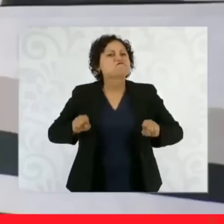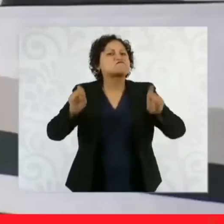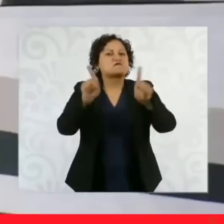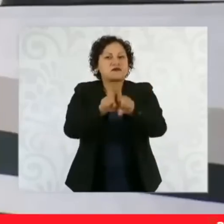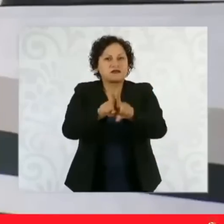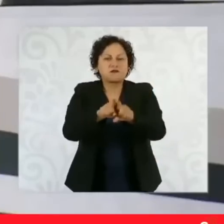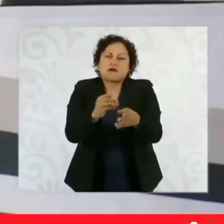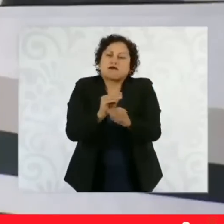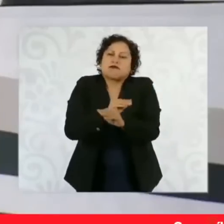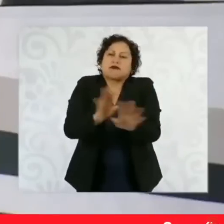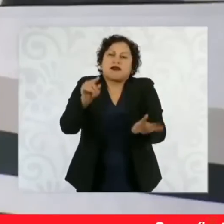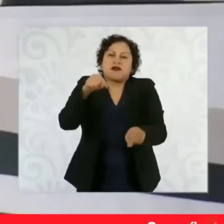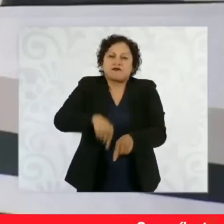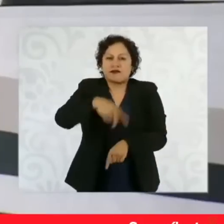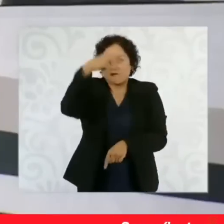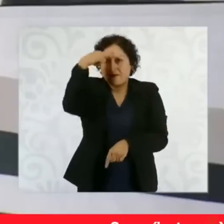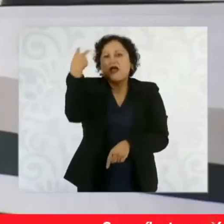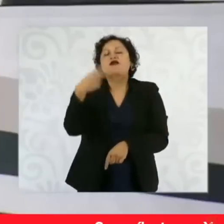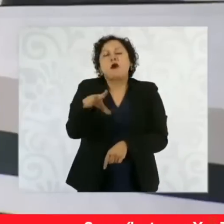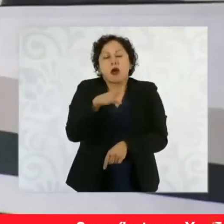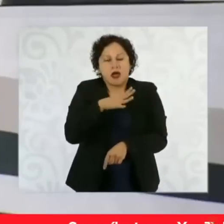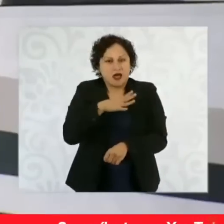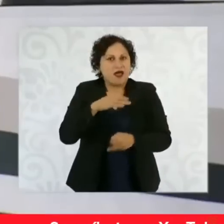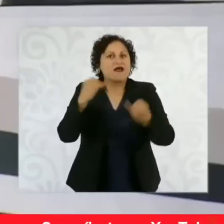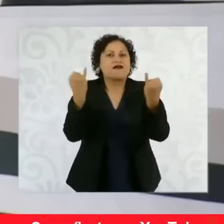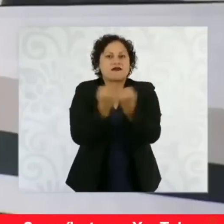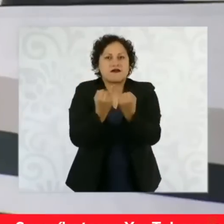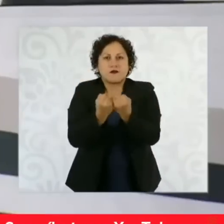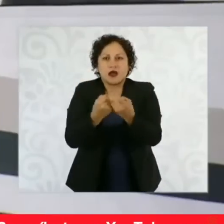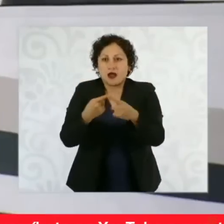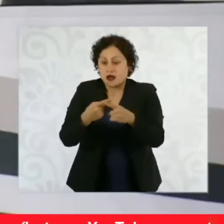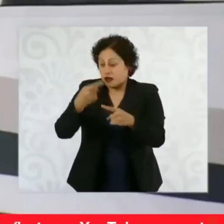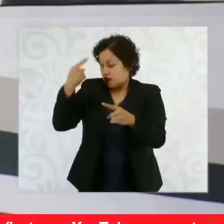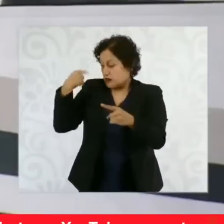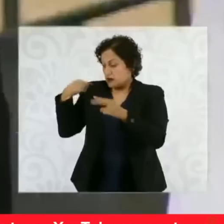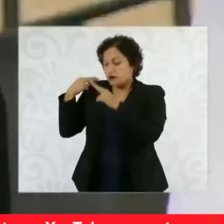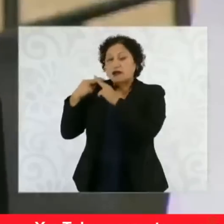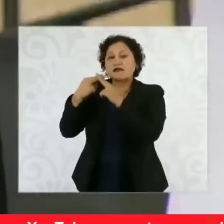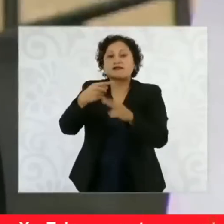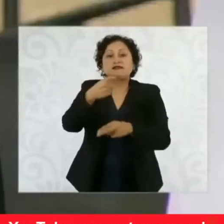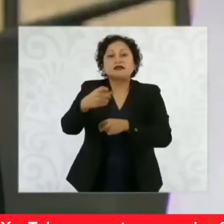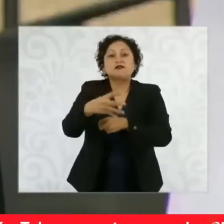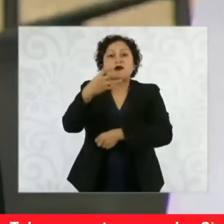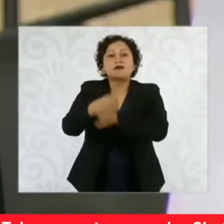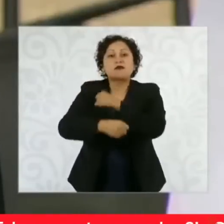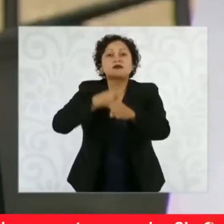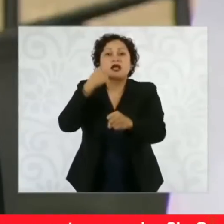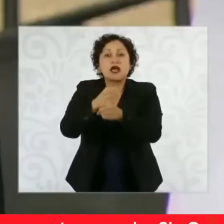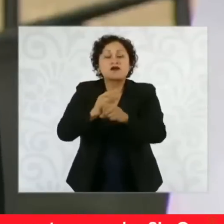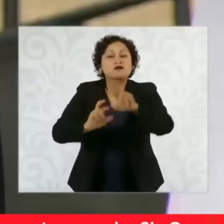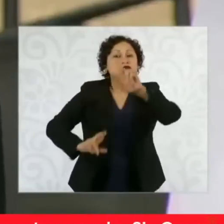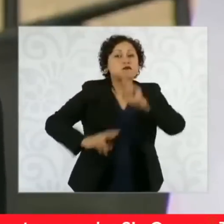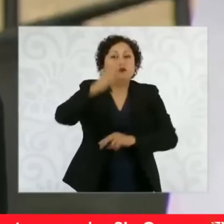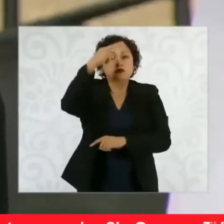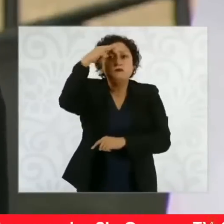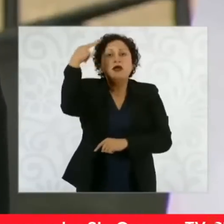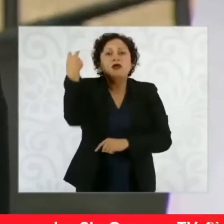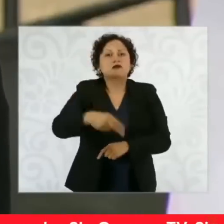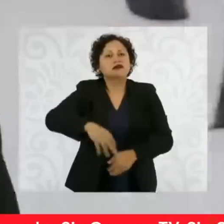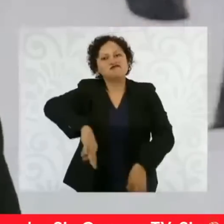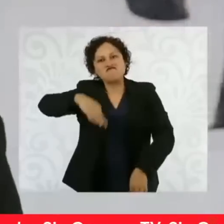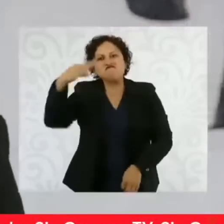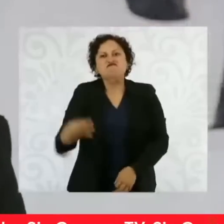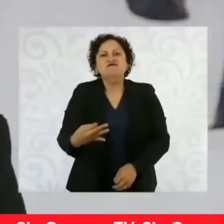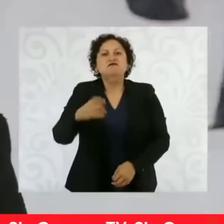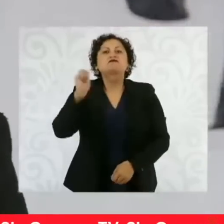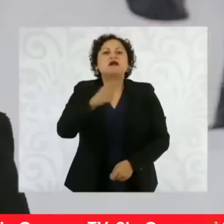A 114 años del inicio de la Revolución Mexicana, afirmamos: somos un